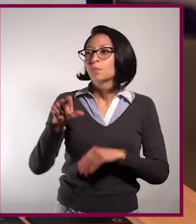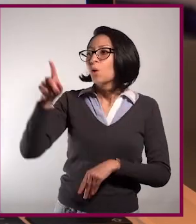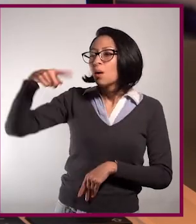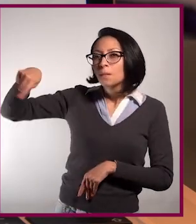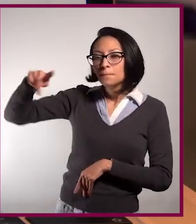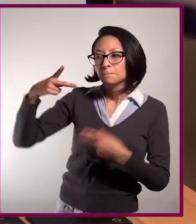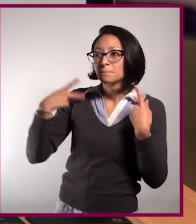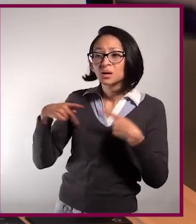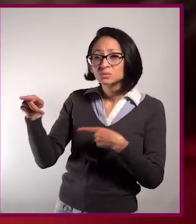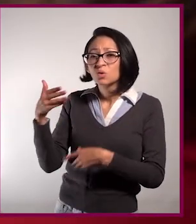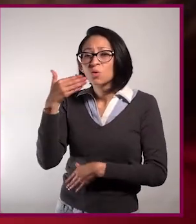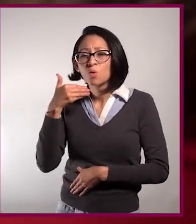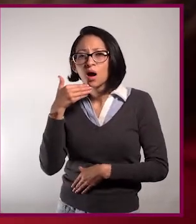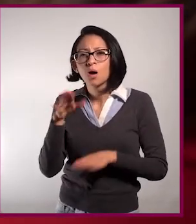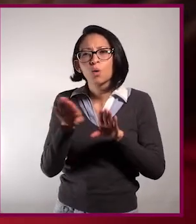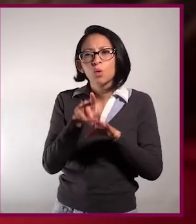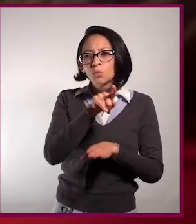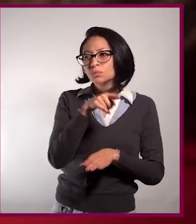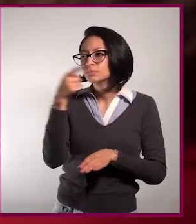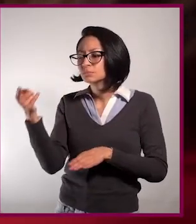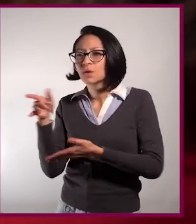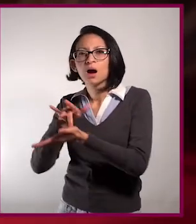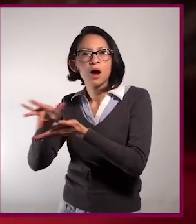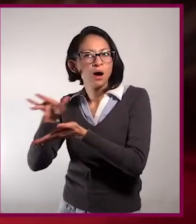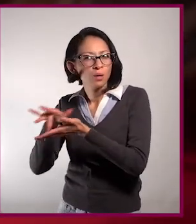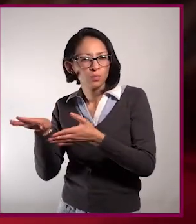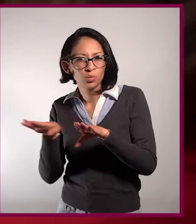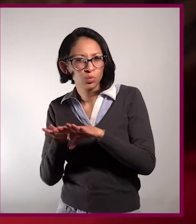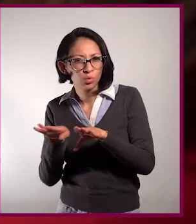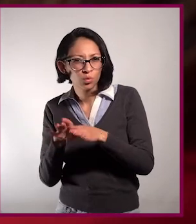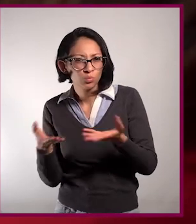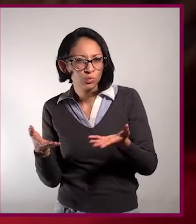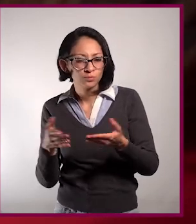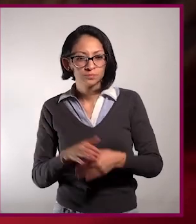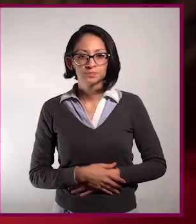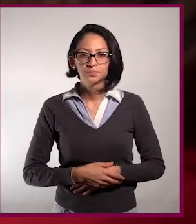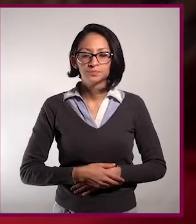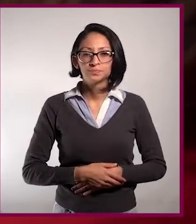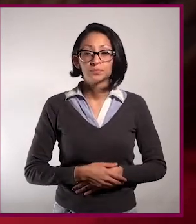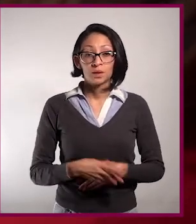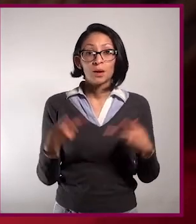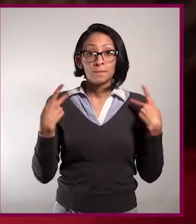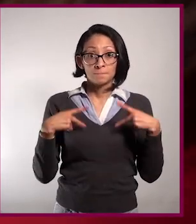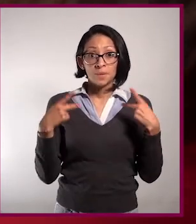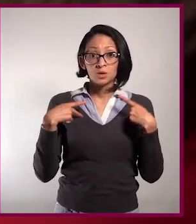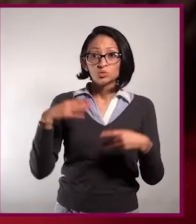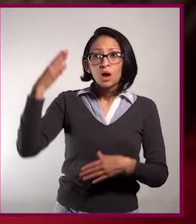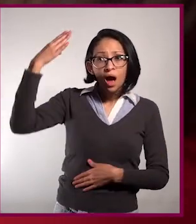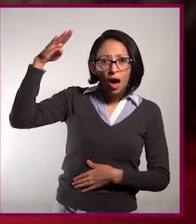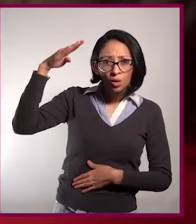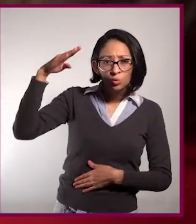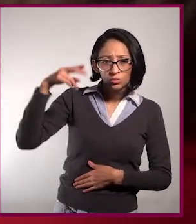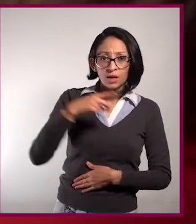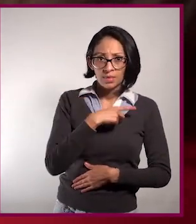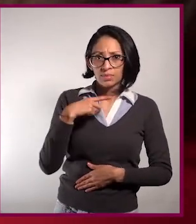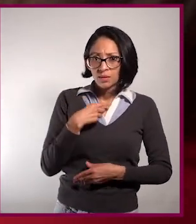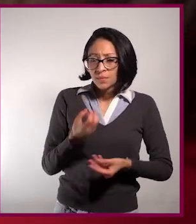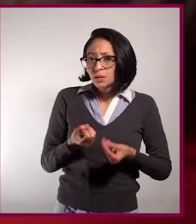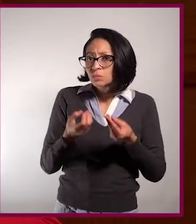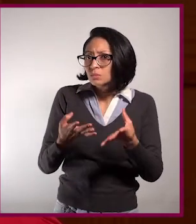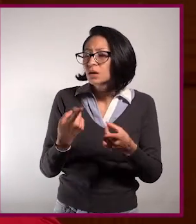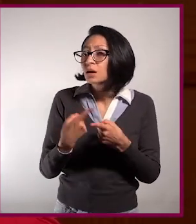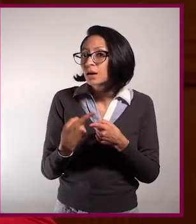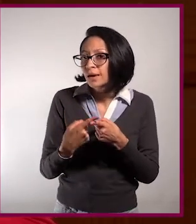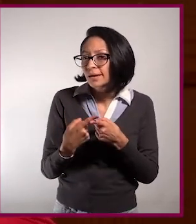que más personas tengan acceso tanto a productos como instalaciones adecuadas? ¿Qué personas adultas deberían de